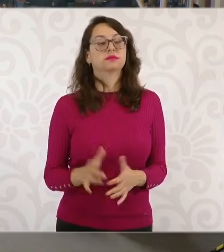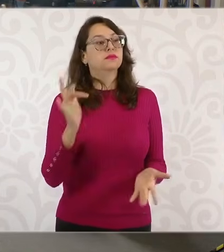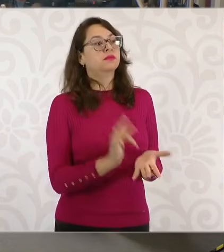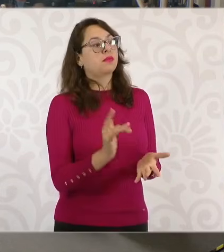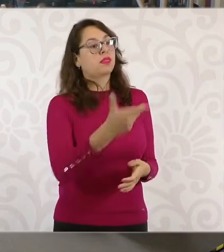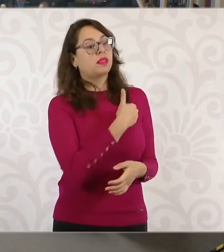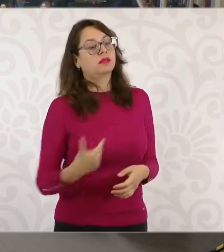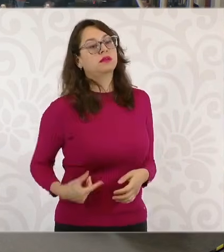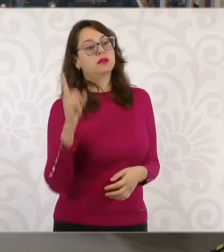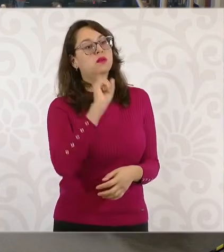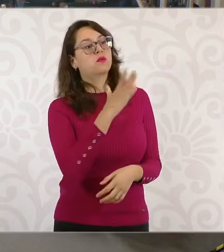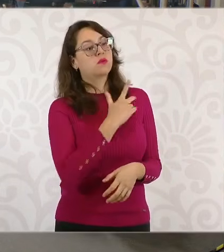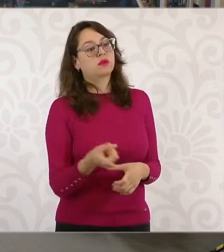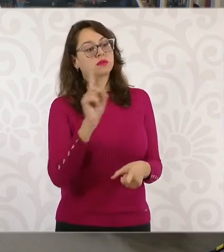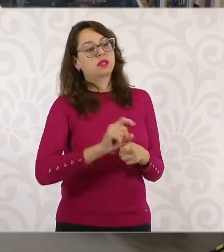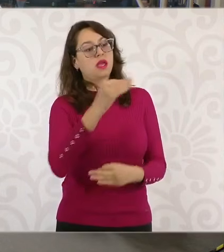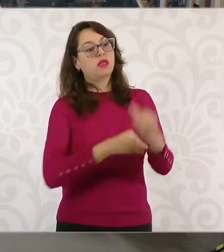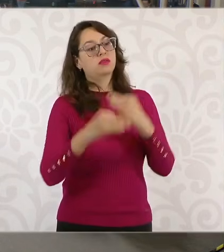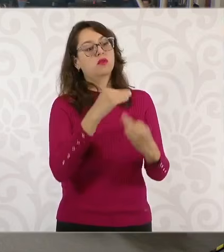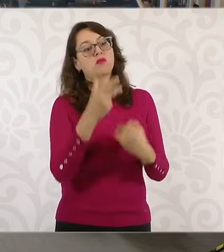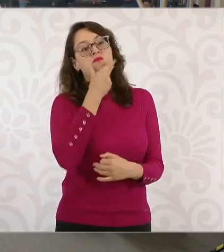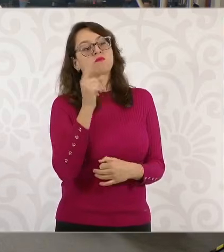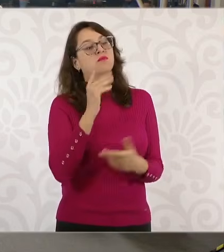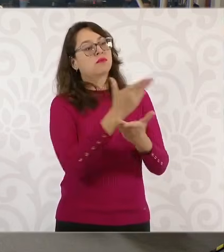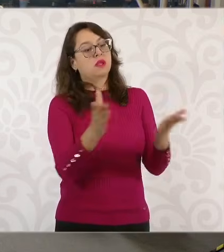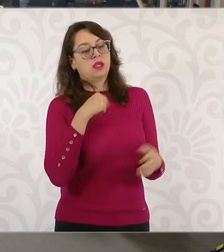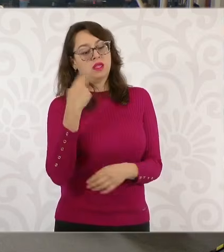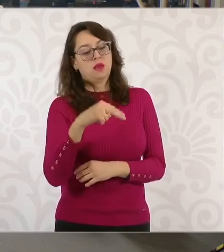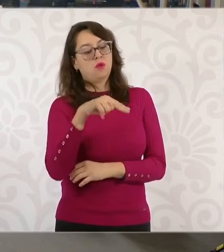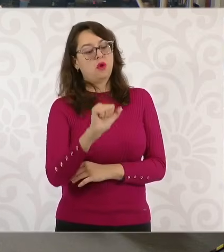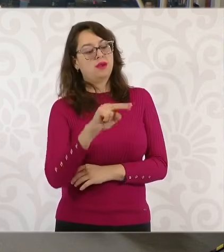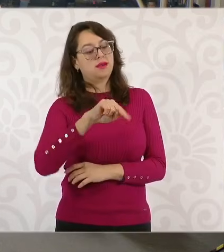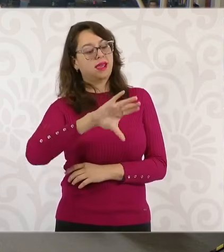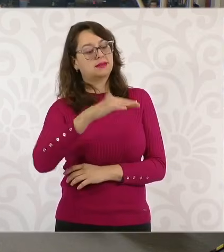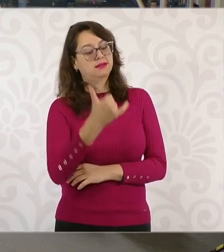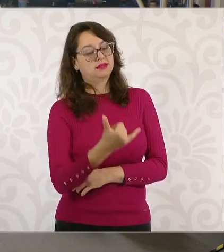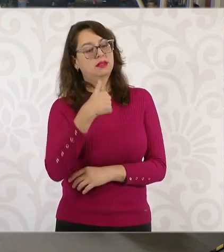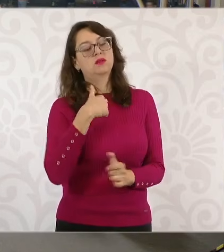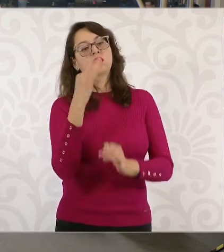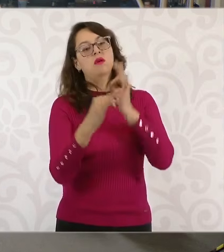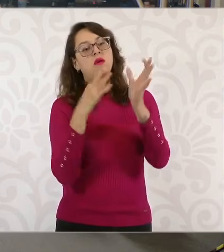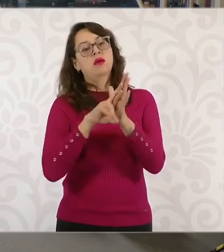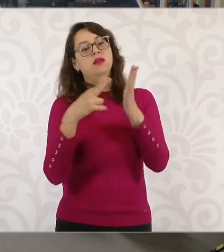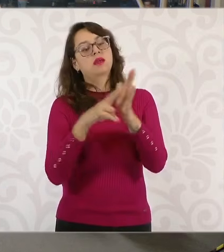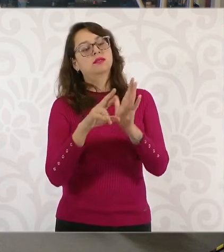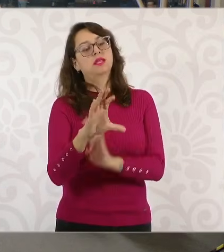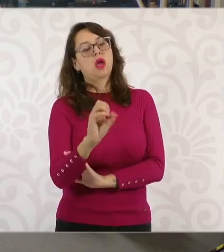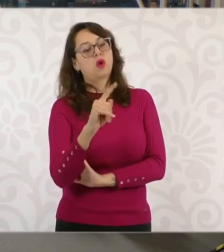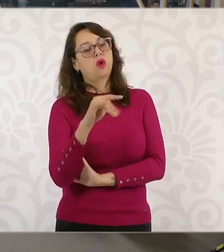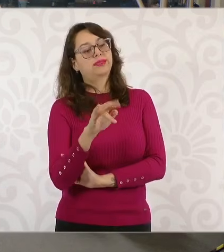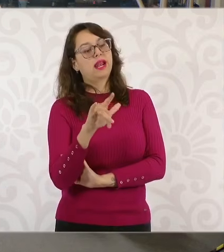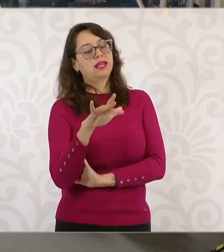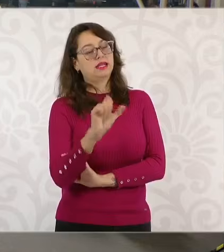Gracias, presidenta. Buenos días a todas y a todos. Nancy Flores, de la revista Contralínea. Presidenta, regresando a este tema de Medio Oriente y